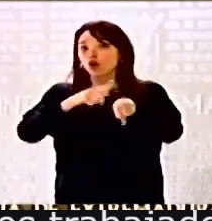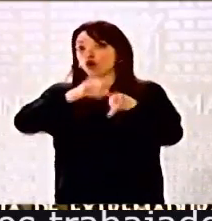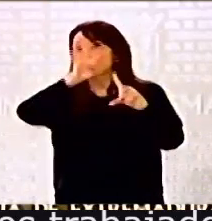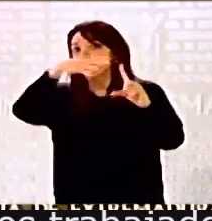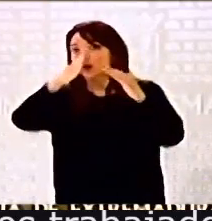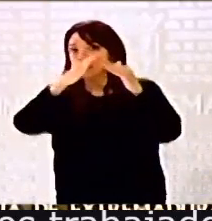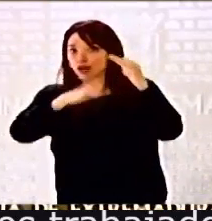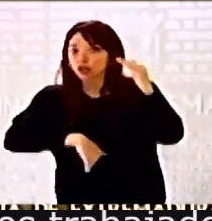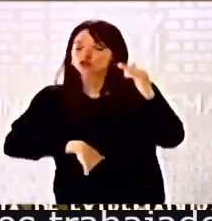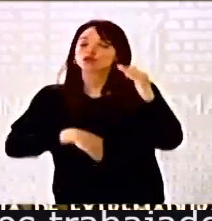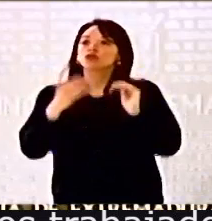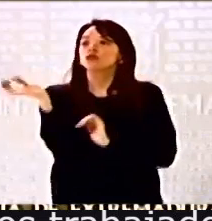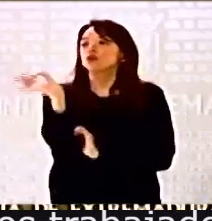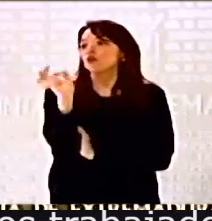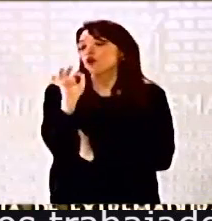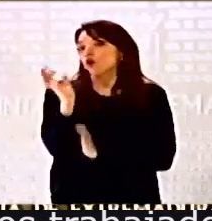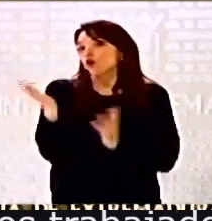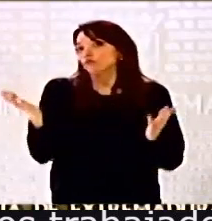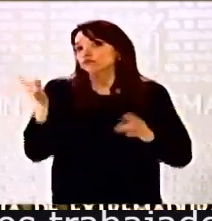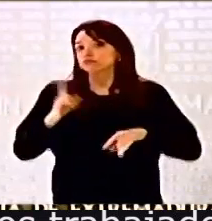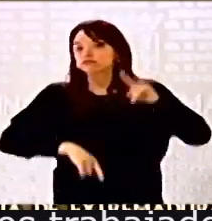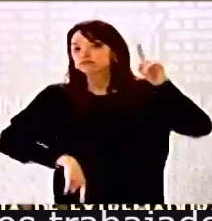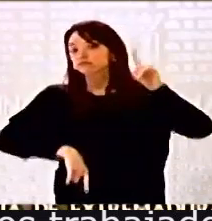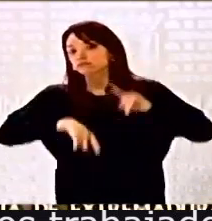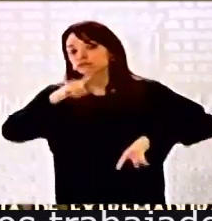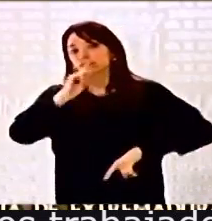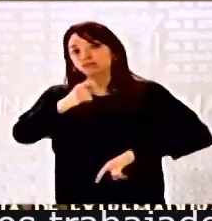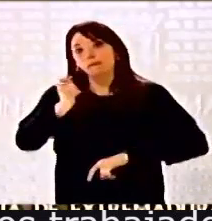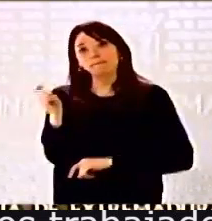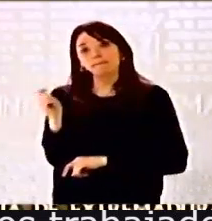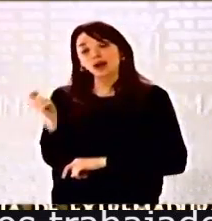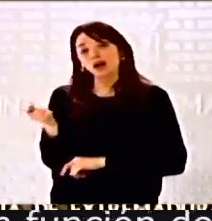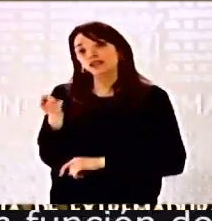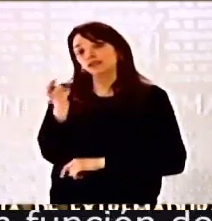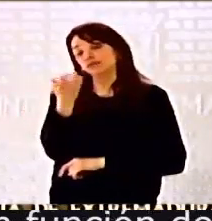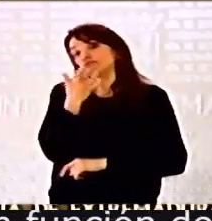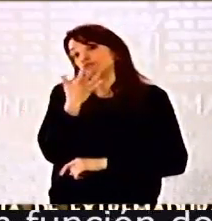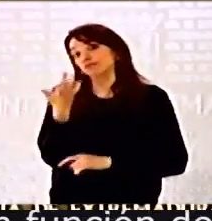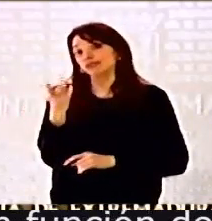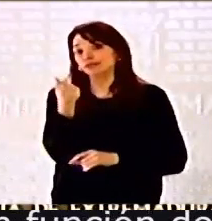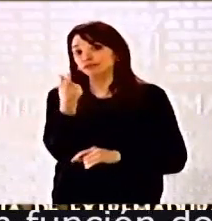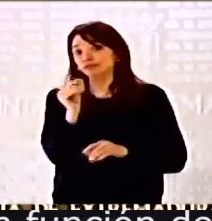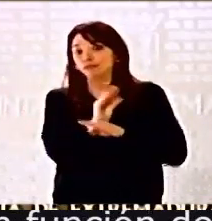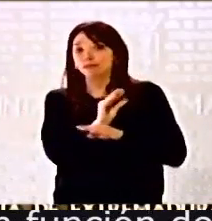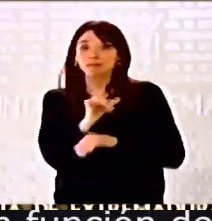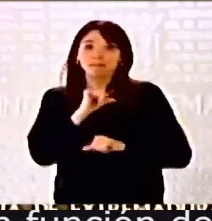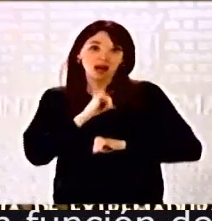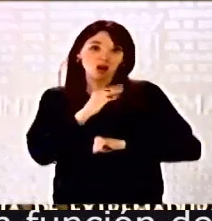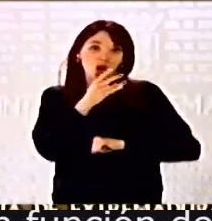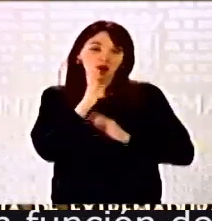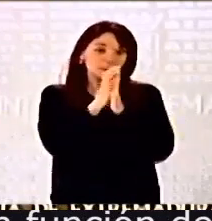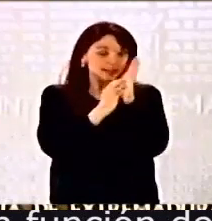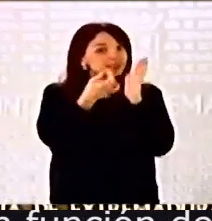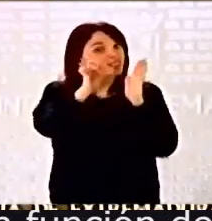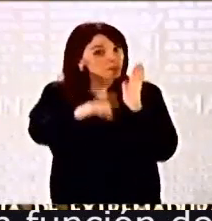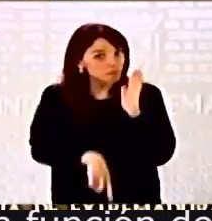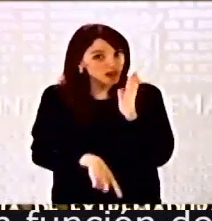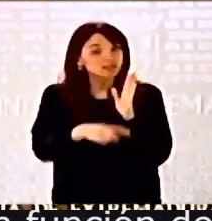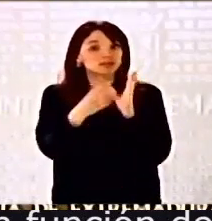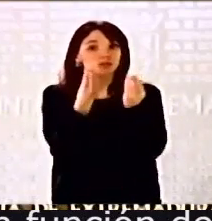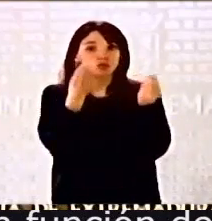han reducido, en función de sus cotizaciones, la prestación por desempleo que están recibiendo en estos momentos, bueno, pues